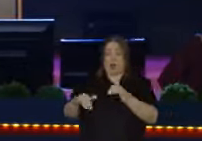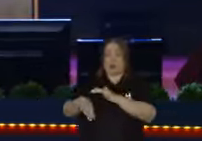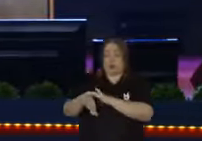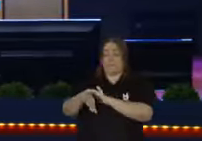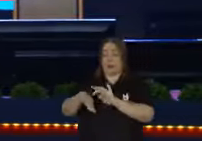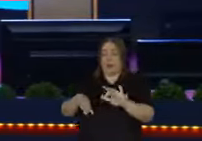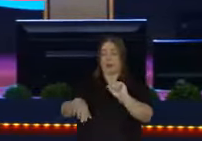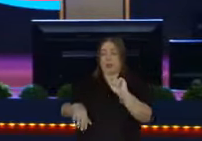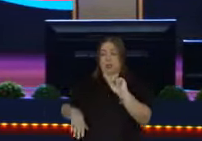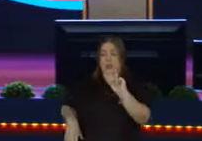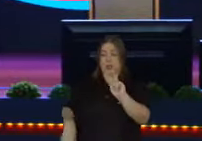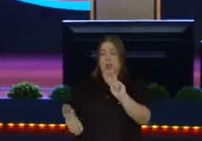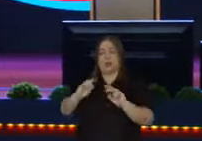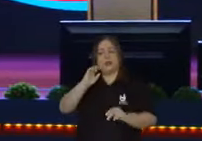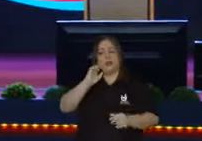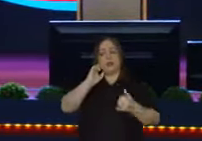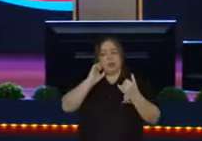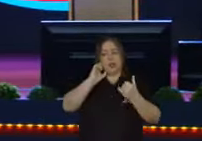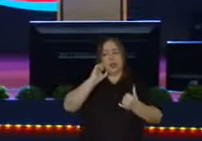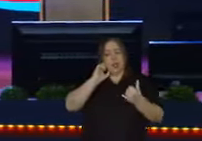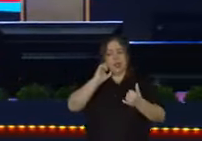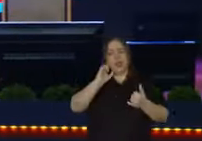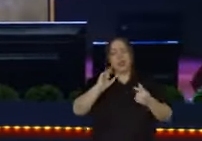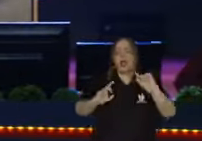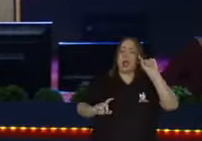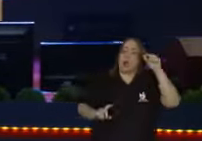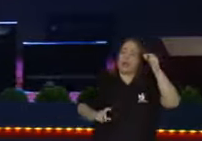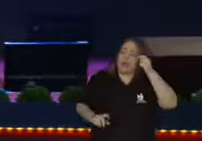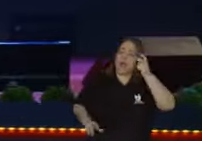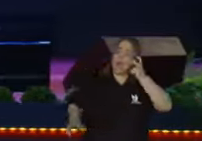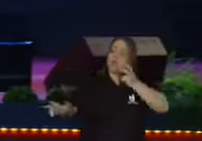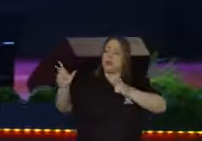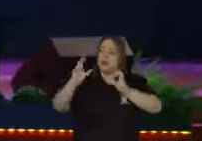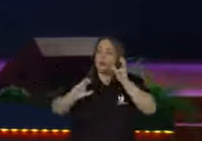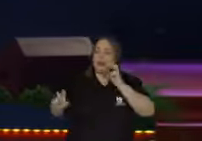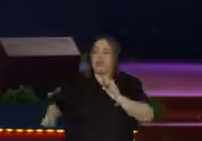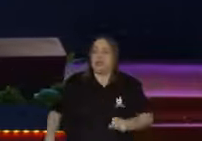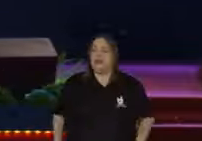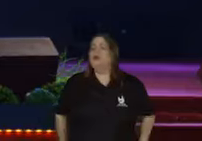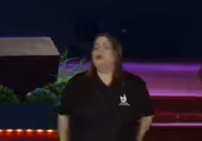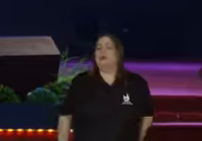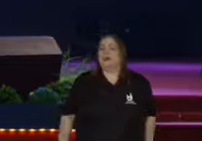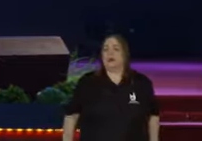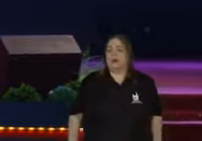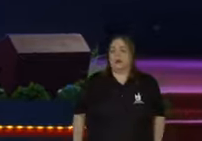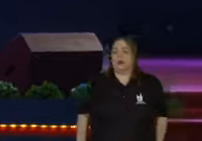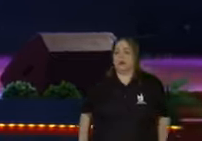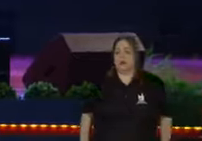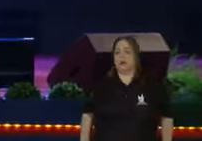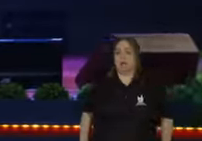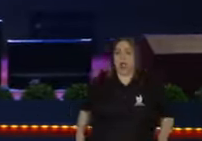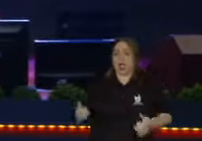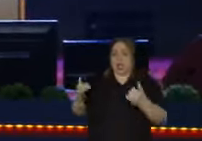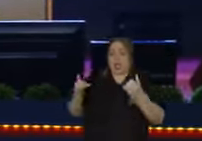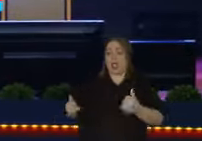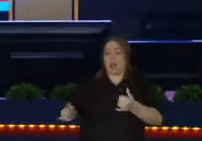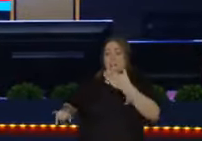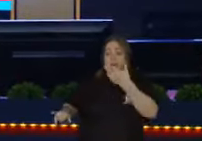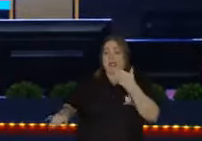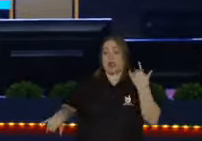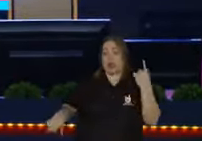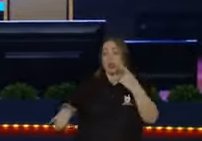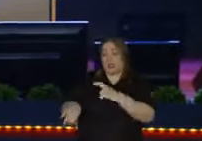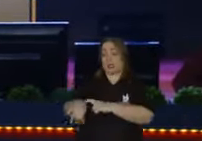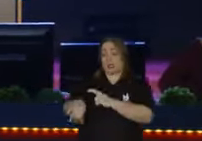Justo ahora que los gobernadores vienen a escucharte. Justo ahora que las multitudes nos siguen. Justo en el mejor momento del